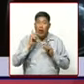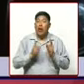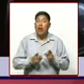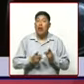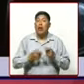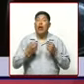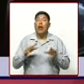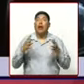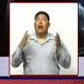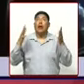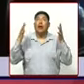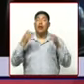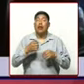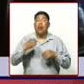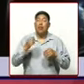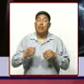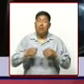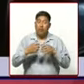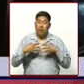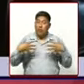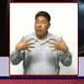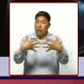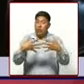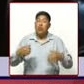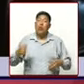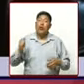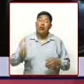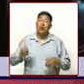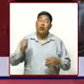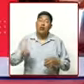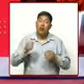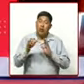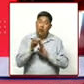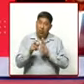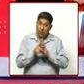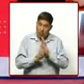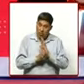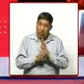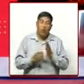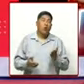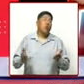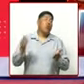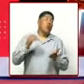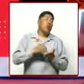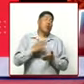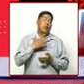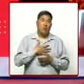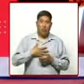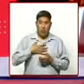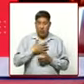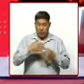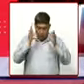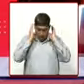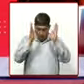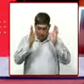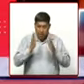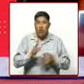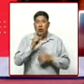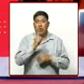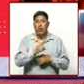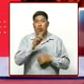que hay humo blanco para el Tribunal Constitucional. Una vez más, Tufi, para que todo el país escuche, por favor, porque